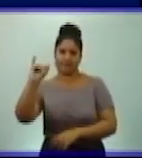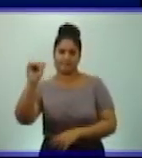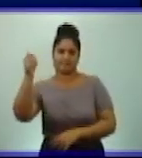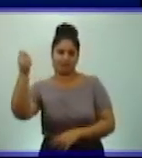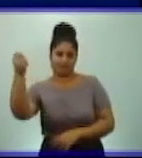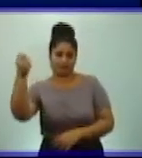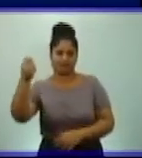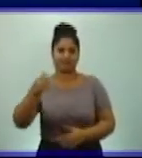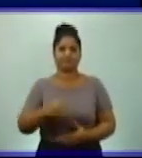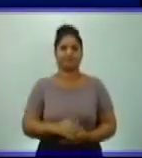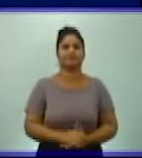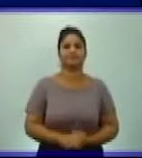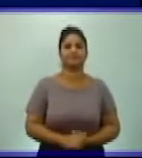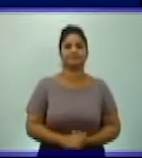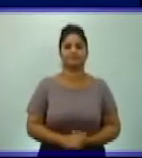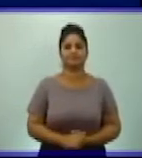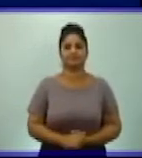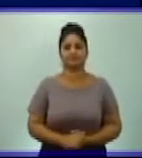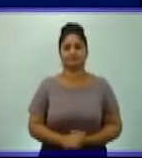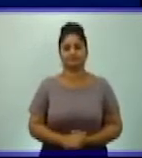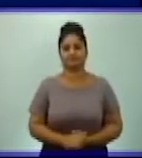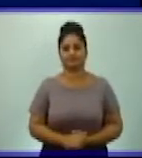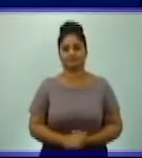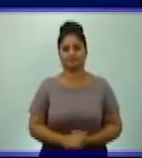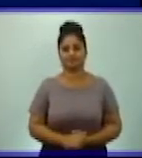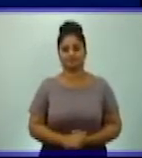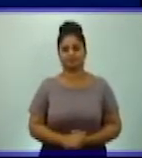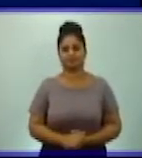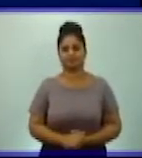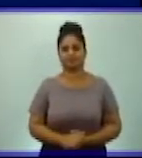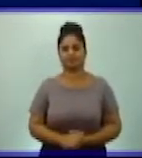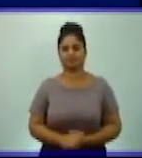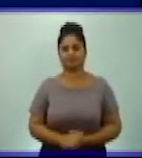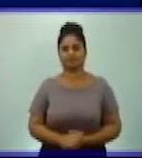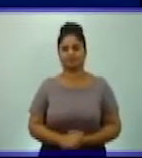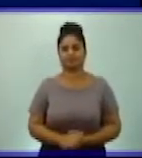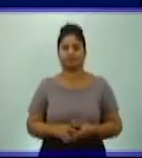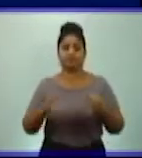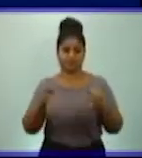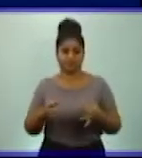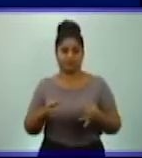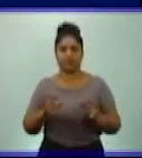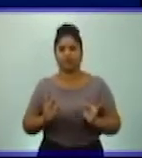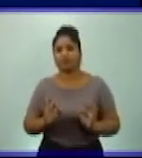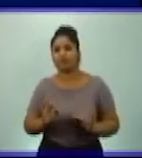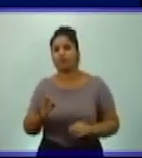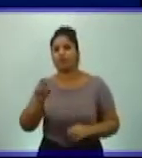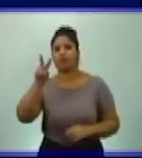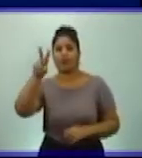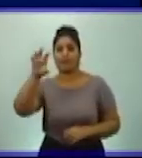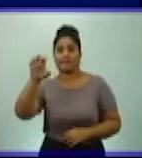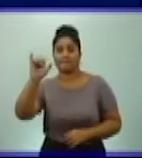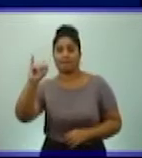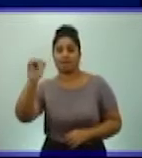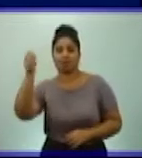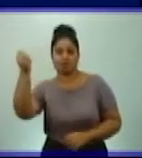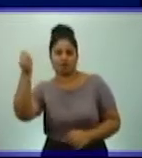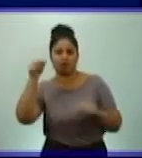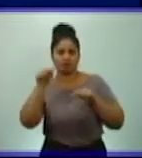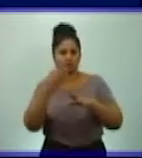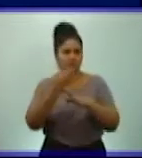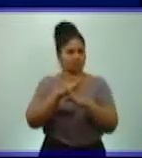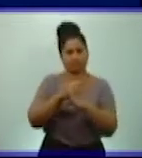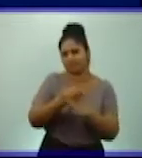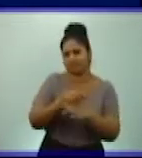verso? Hubiese tenido 12 sílabas métricas y entonces ya no cumple con las características propias del soneto, que todos los